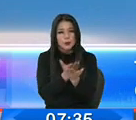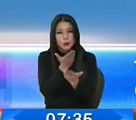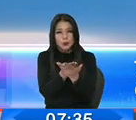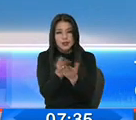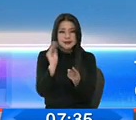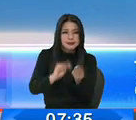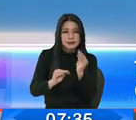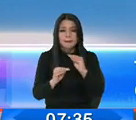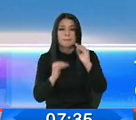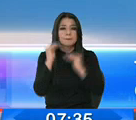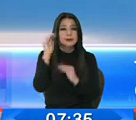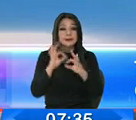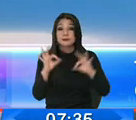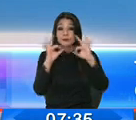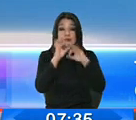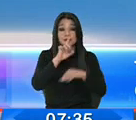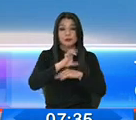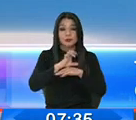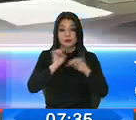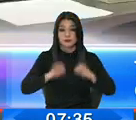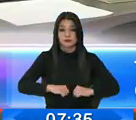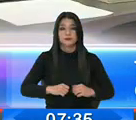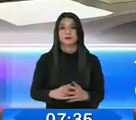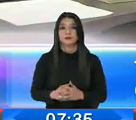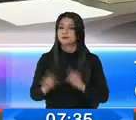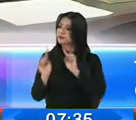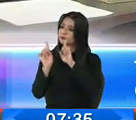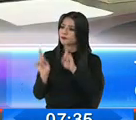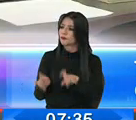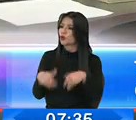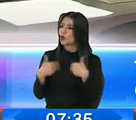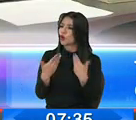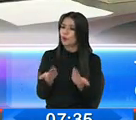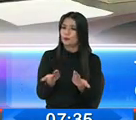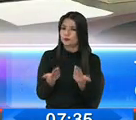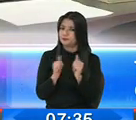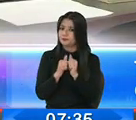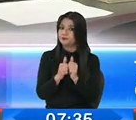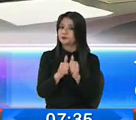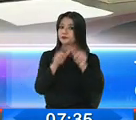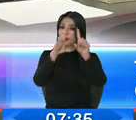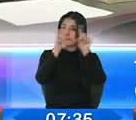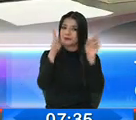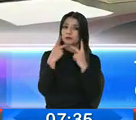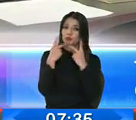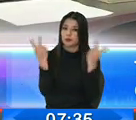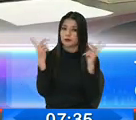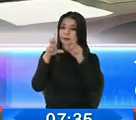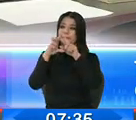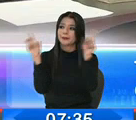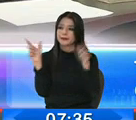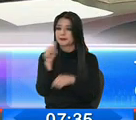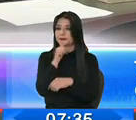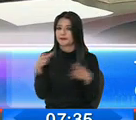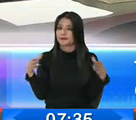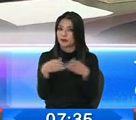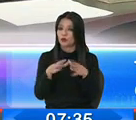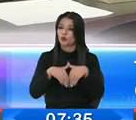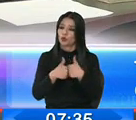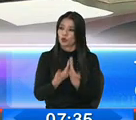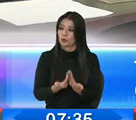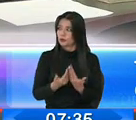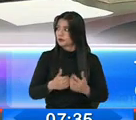elementos más interesantes para el Ecuador. ¿Cómo ir en conjunto, sector público, sector privado, en este